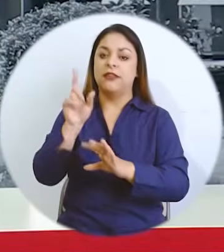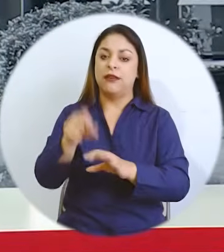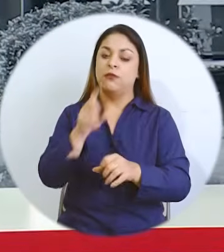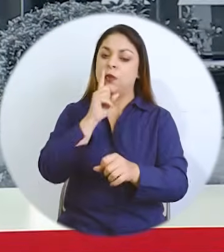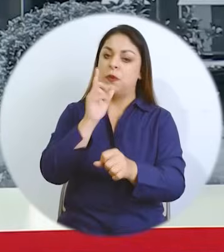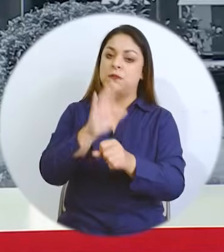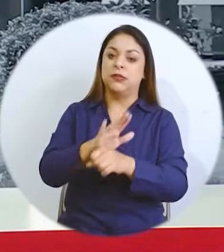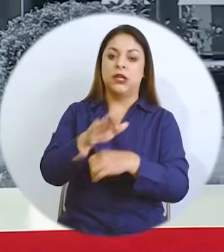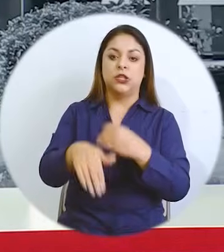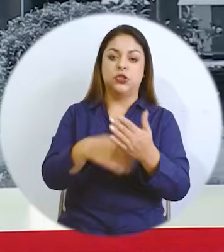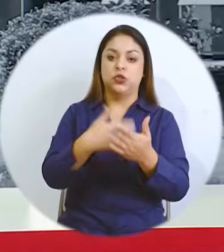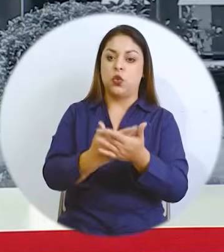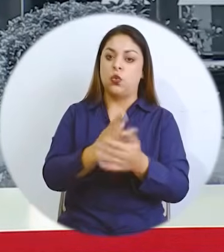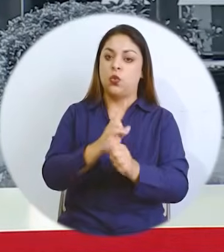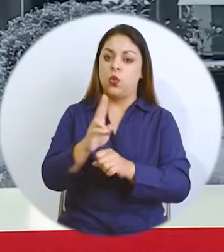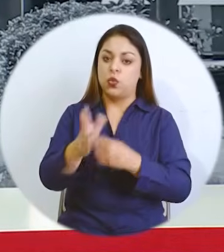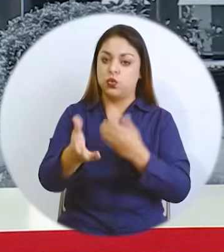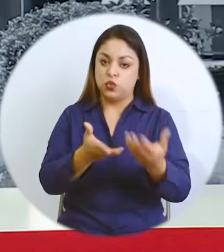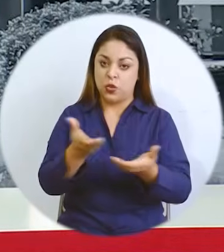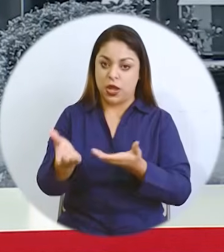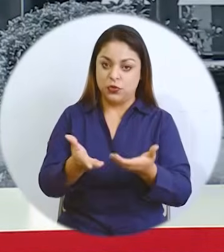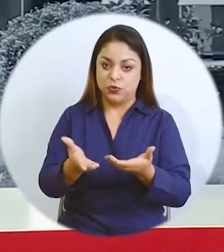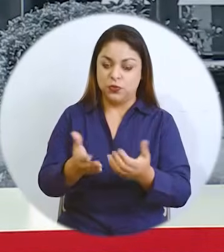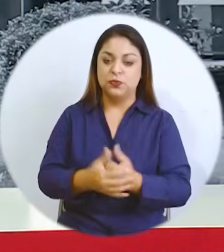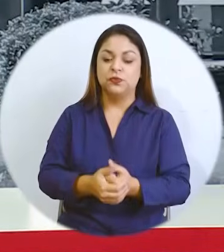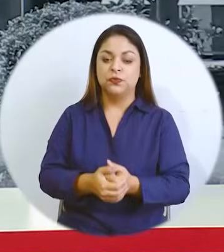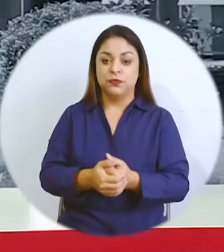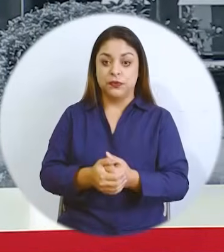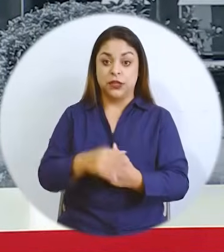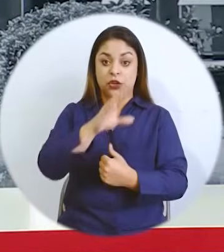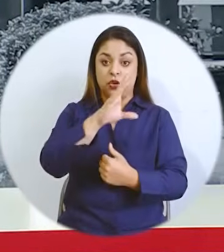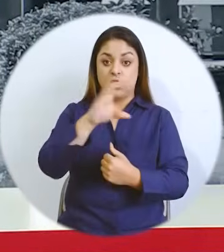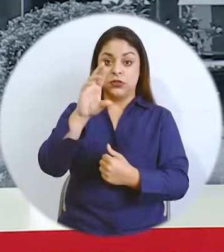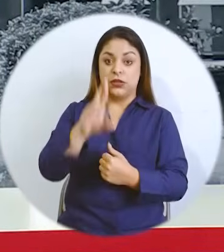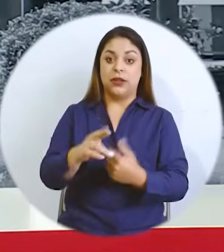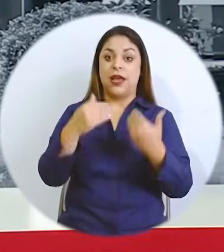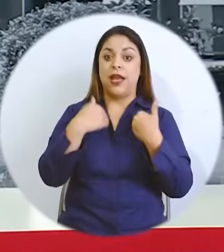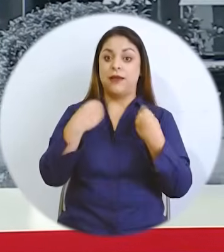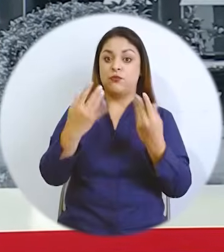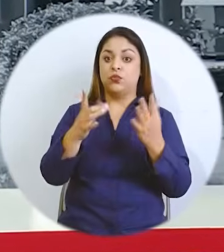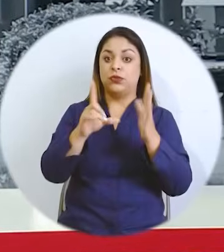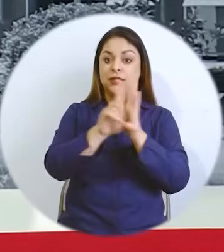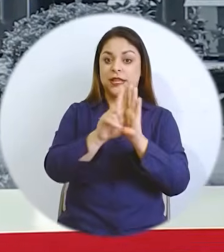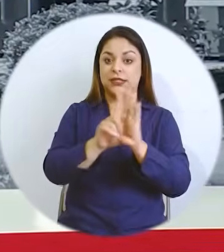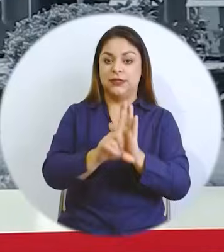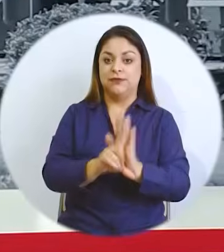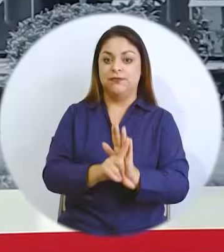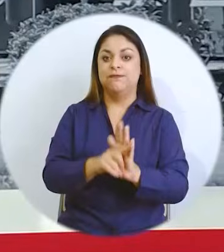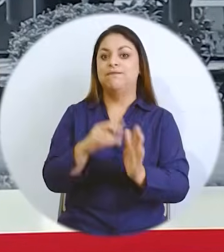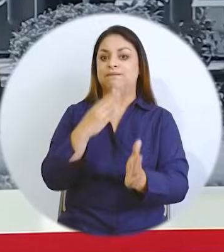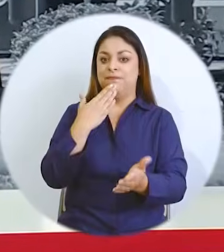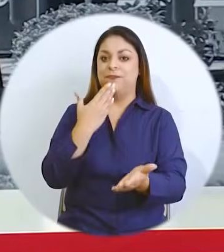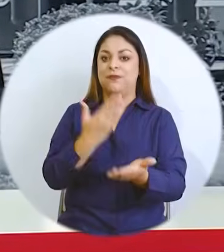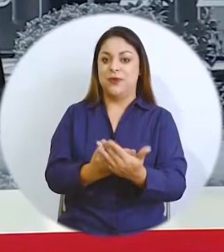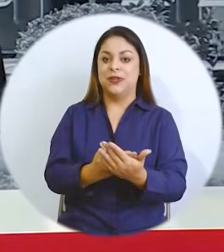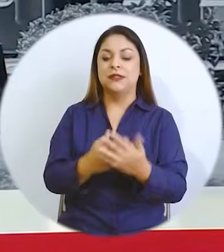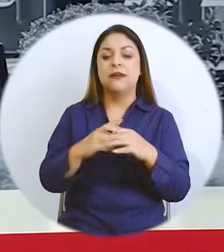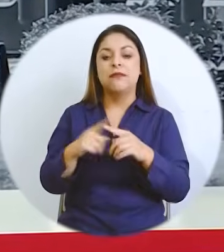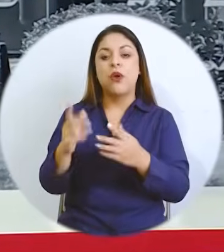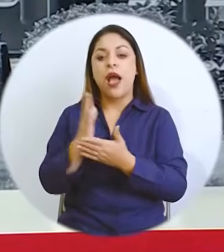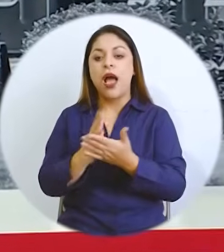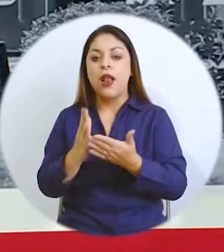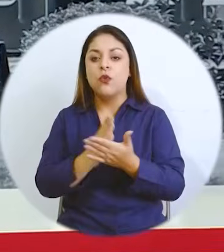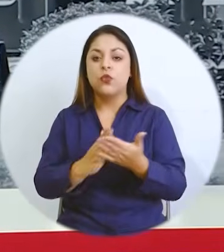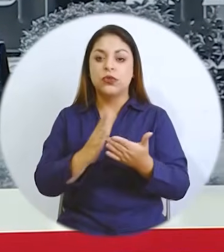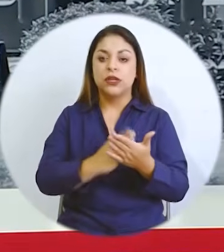que cumplirle a todos los usuarios que nosotros le damos el servicio. En Costa Rica tenemos muchas leyes y muy